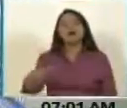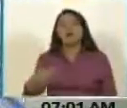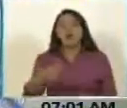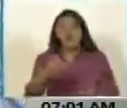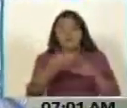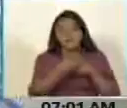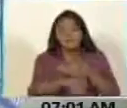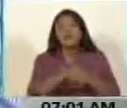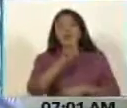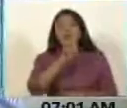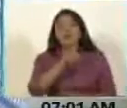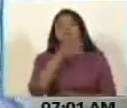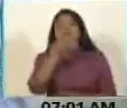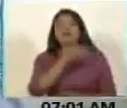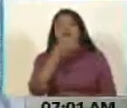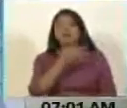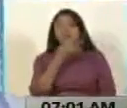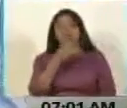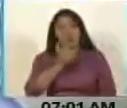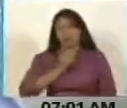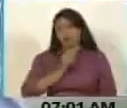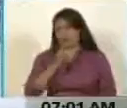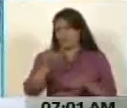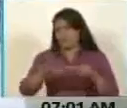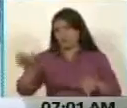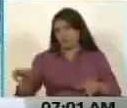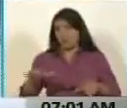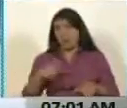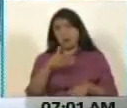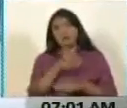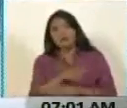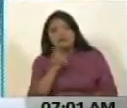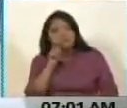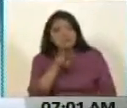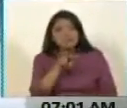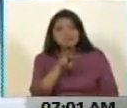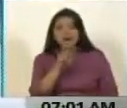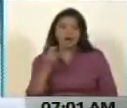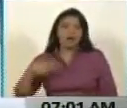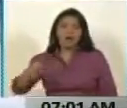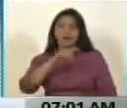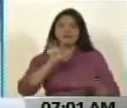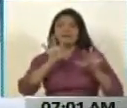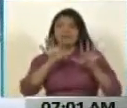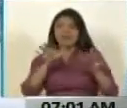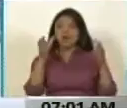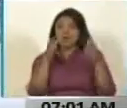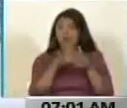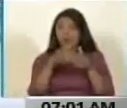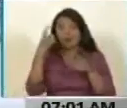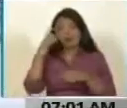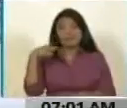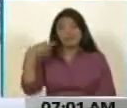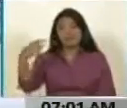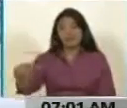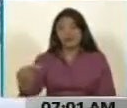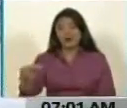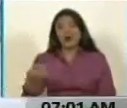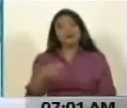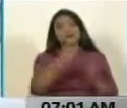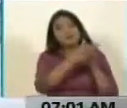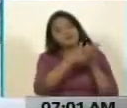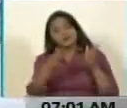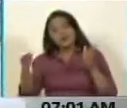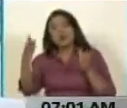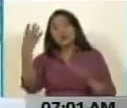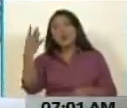tarde, abierta al público, por supuesto para que cada banda lleve sus seguidores. Y son 10 agrupaciones por día para un total de 40 durante la semana hasta el día